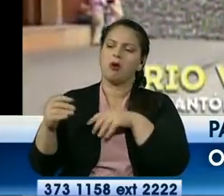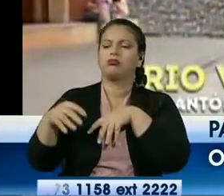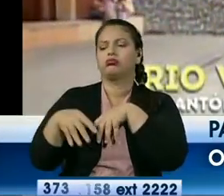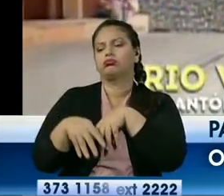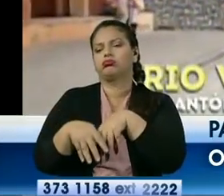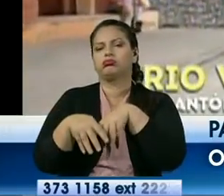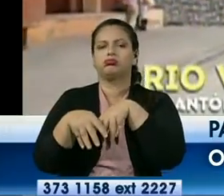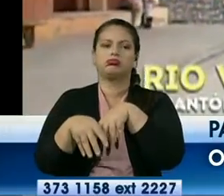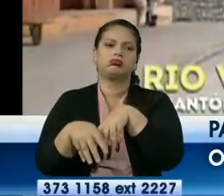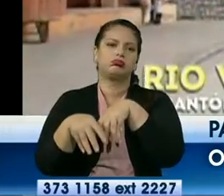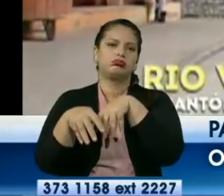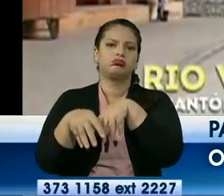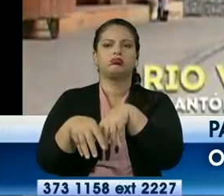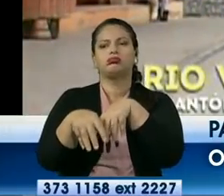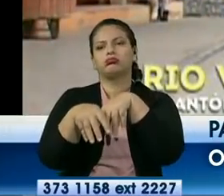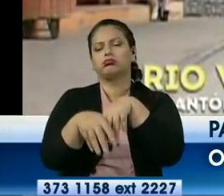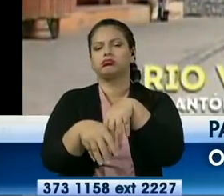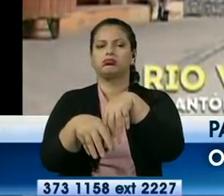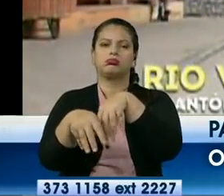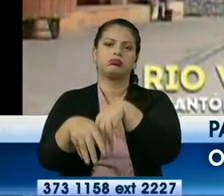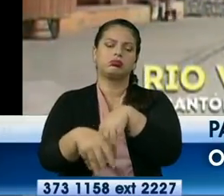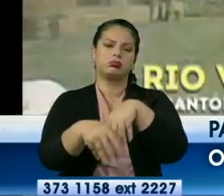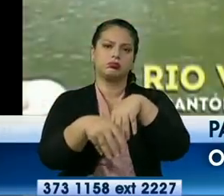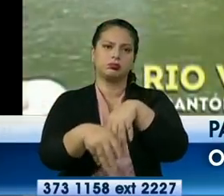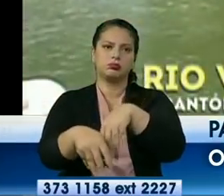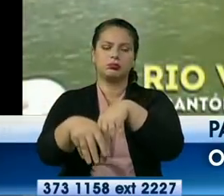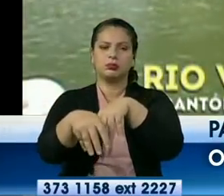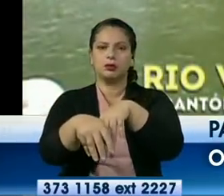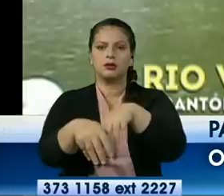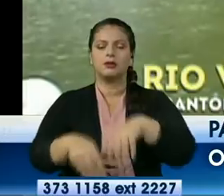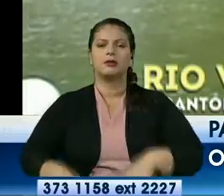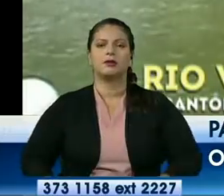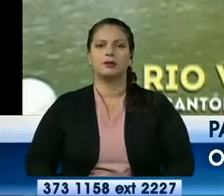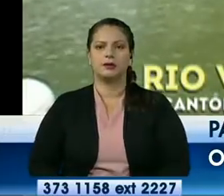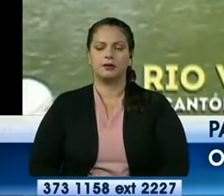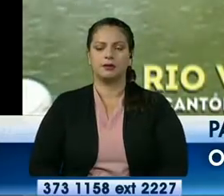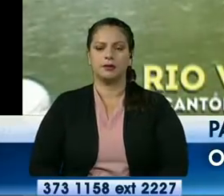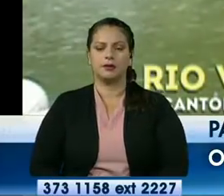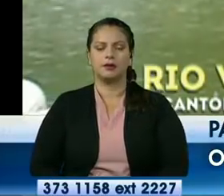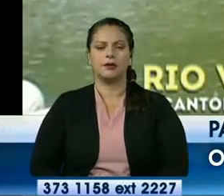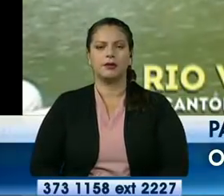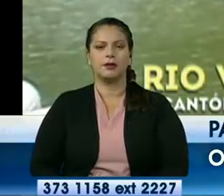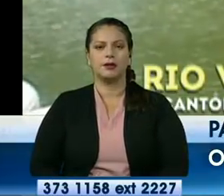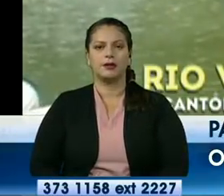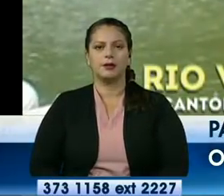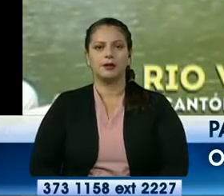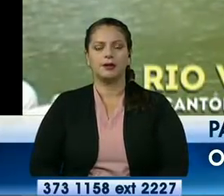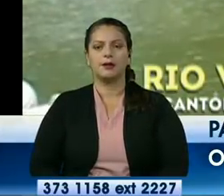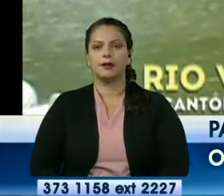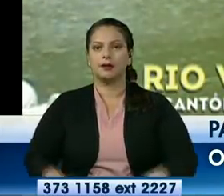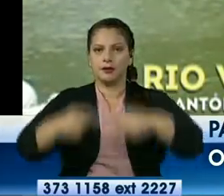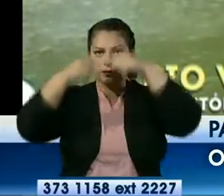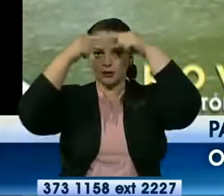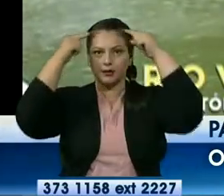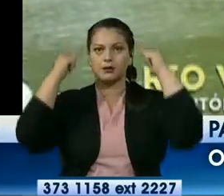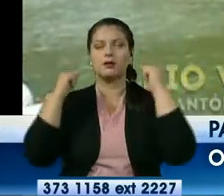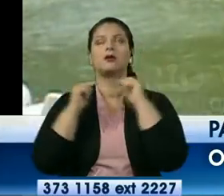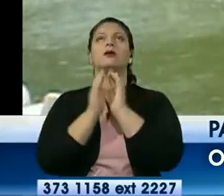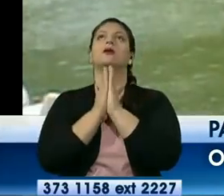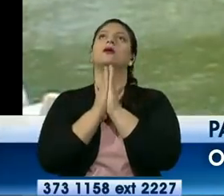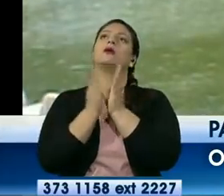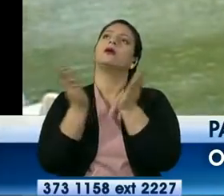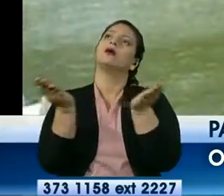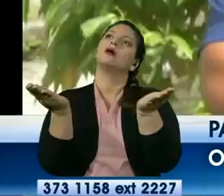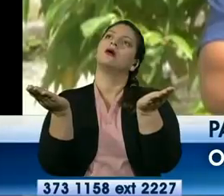lo realizan por todas las calles del pueblo, cargado a la Virgen y también a su